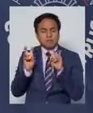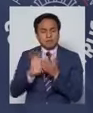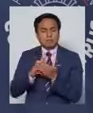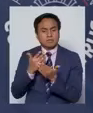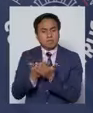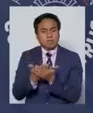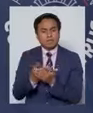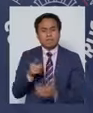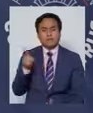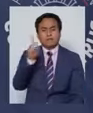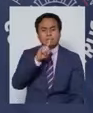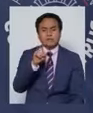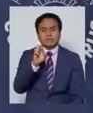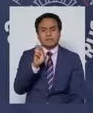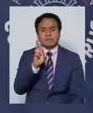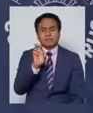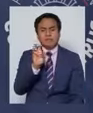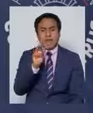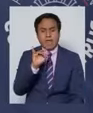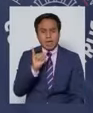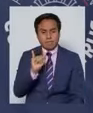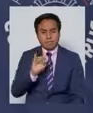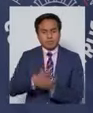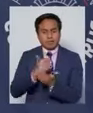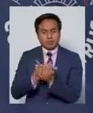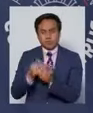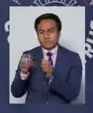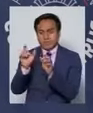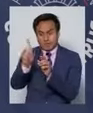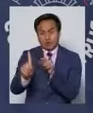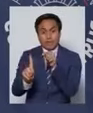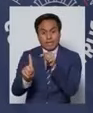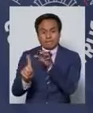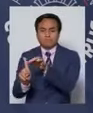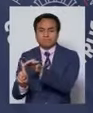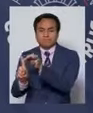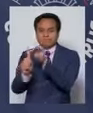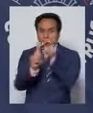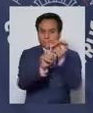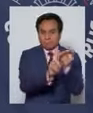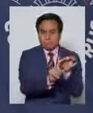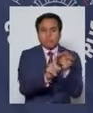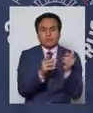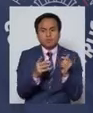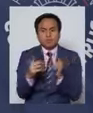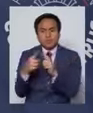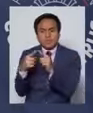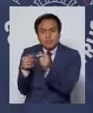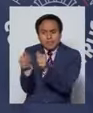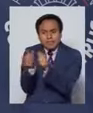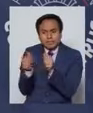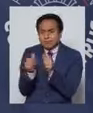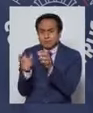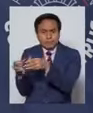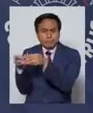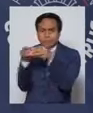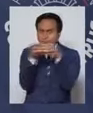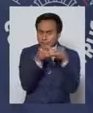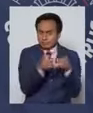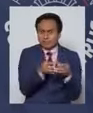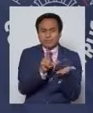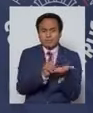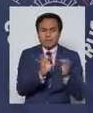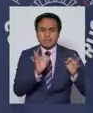con la seremi de salud, para poder ser trasladado la persona y, si es necesario, sus contactos estrechos a una residencia